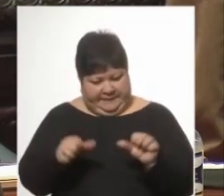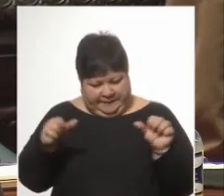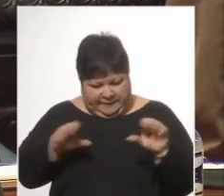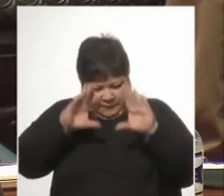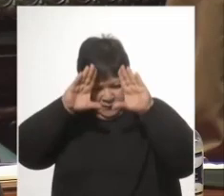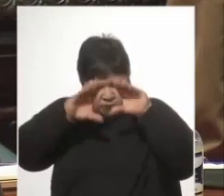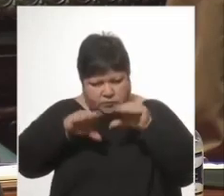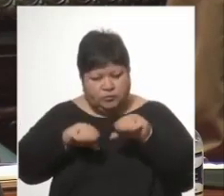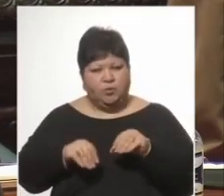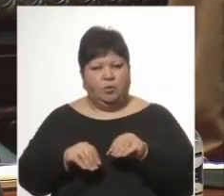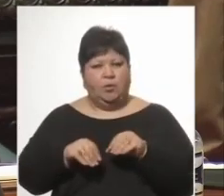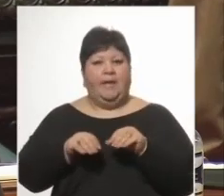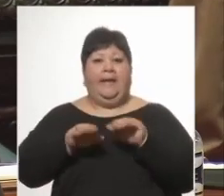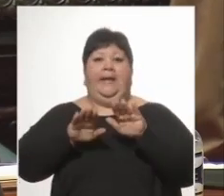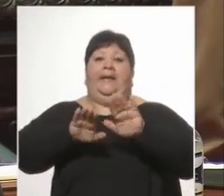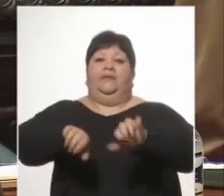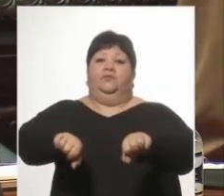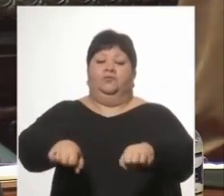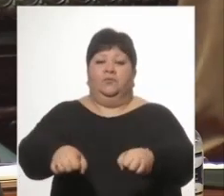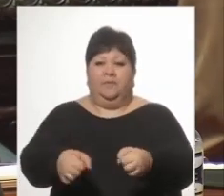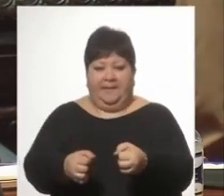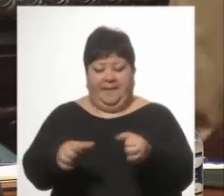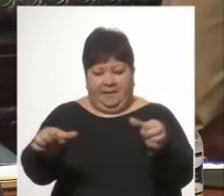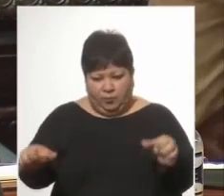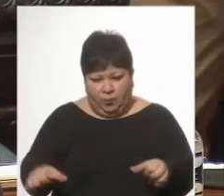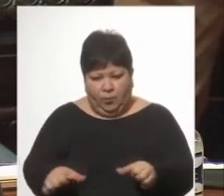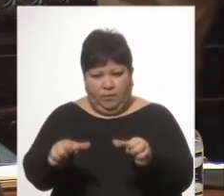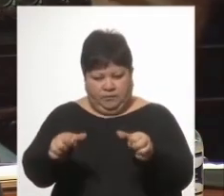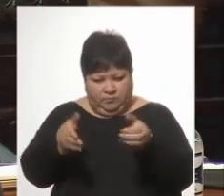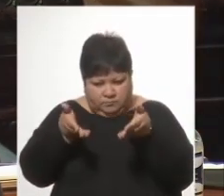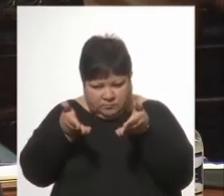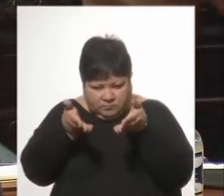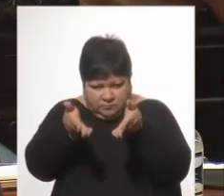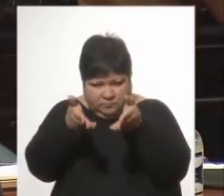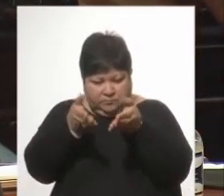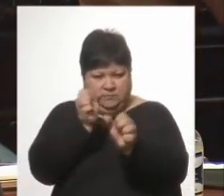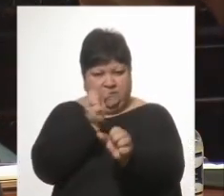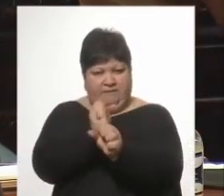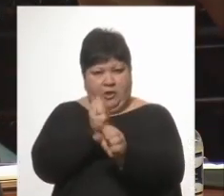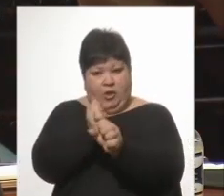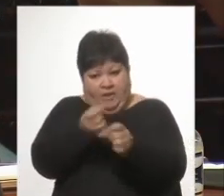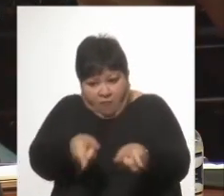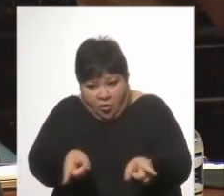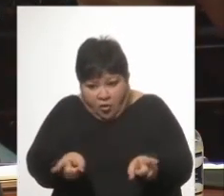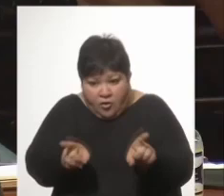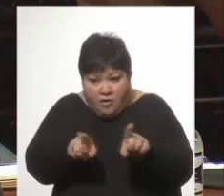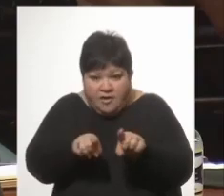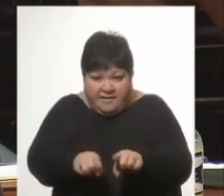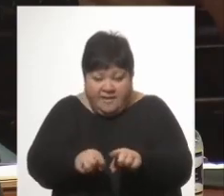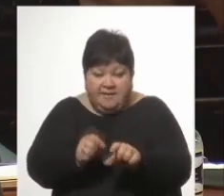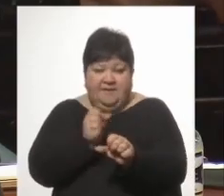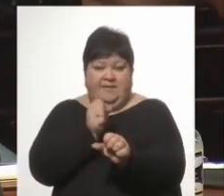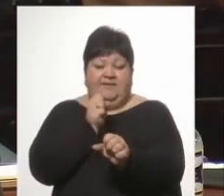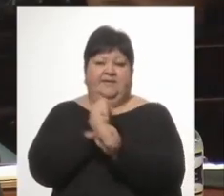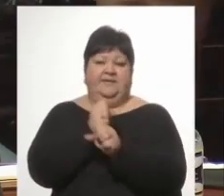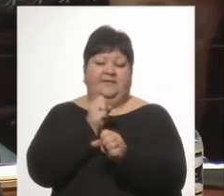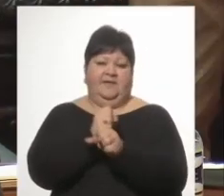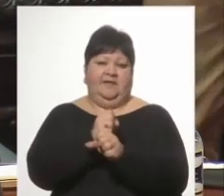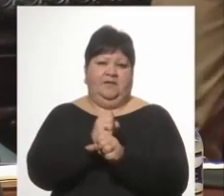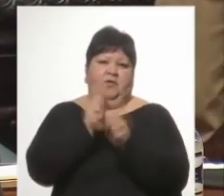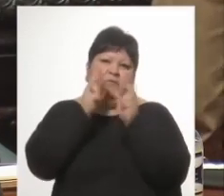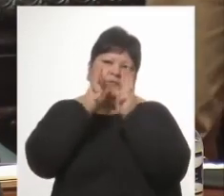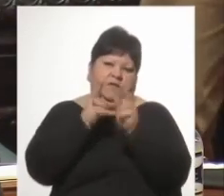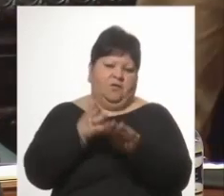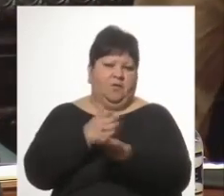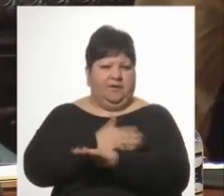actuaciones de los tribunales y luego ordenándoles que continuaran con las actuaciones como acá se ha dicho. También